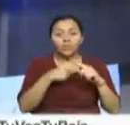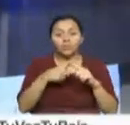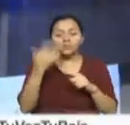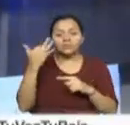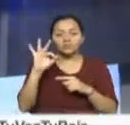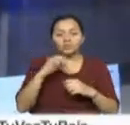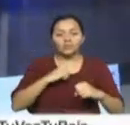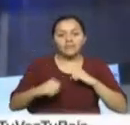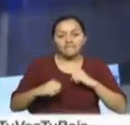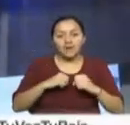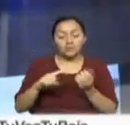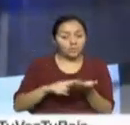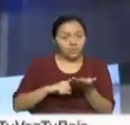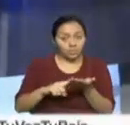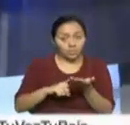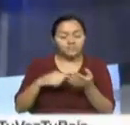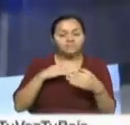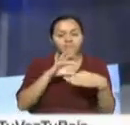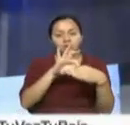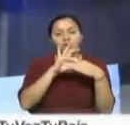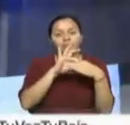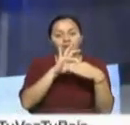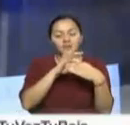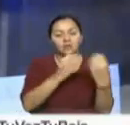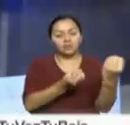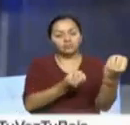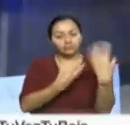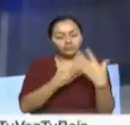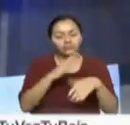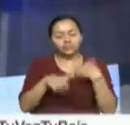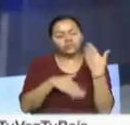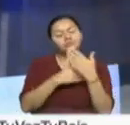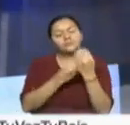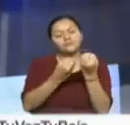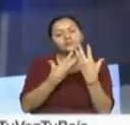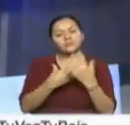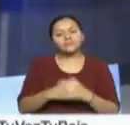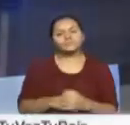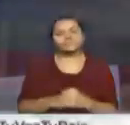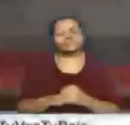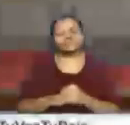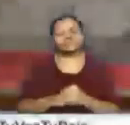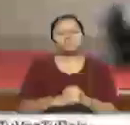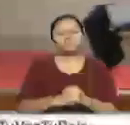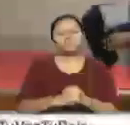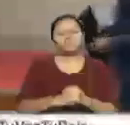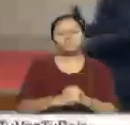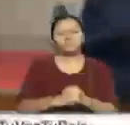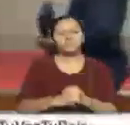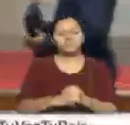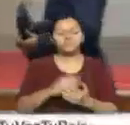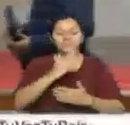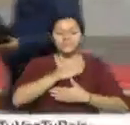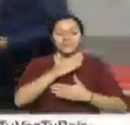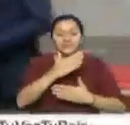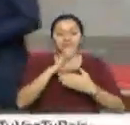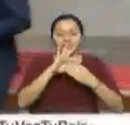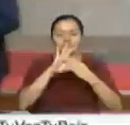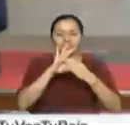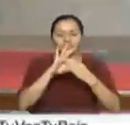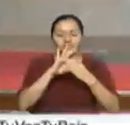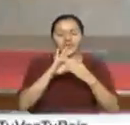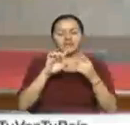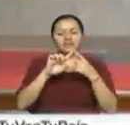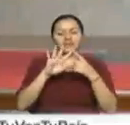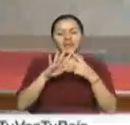19 de mayo. Nuestro corresponsal Jalil Mohamed Abdelaziz nos tiene un reporte. Saludos compañeros de TV